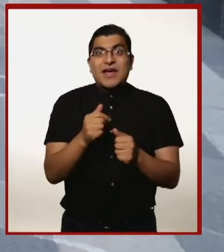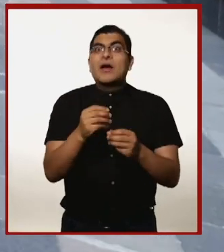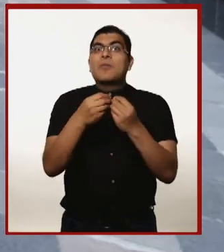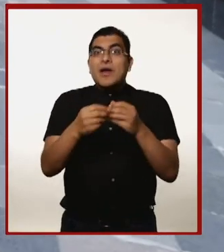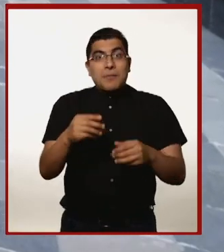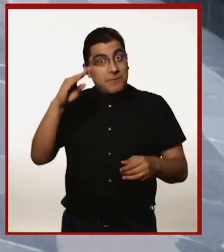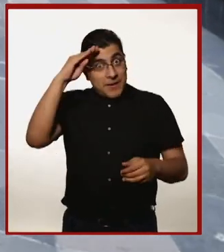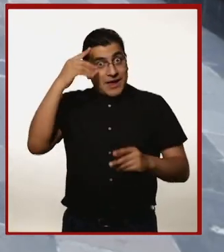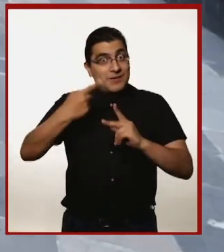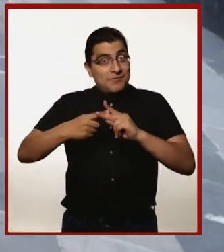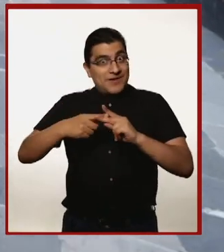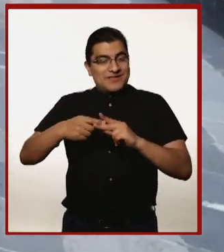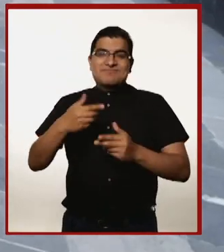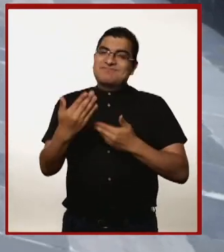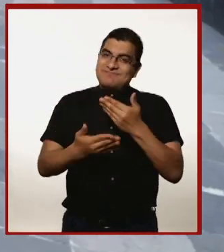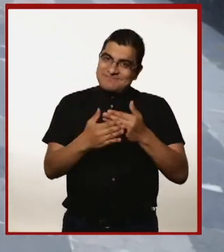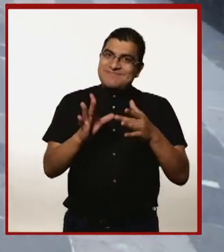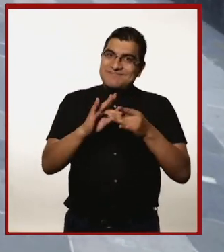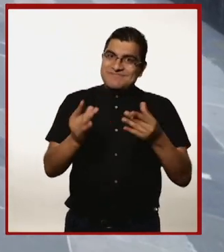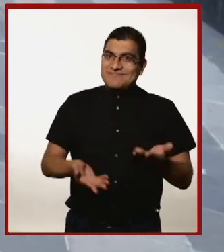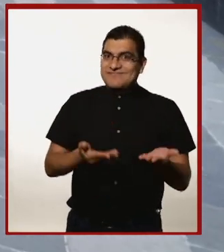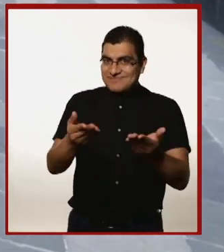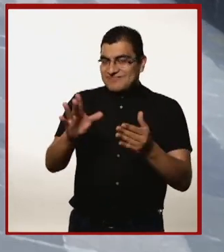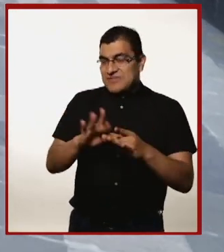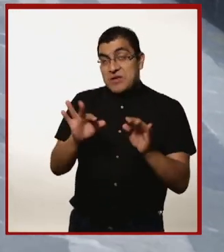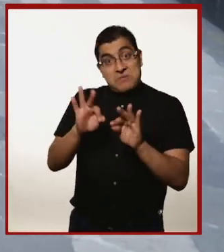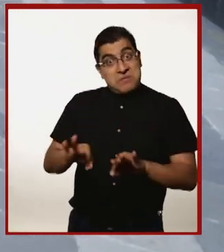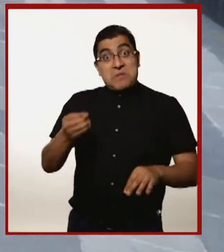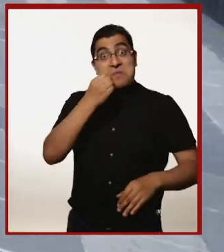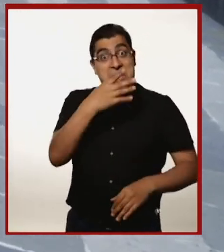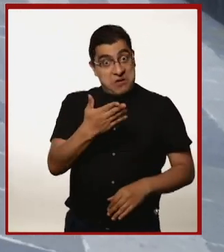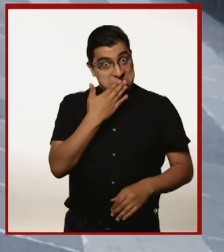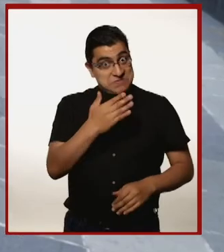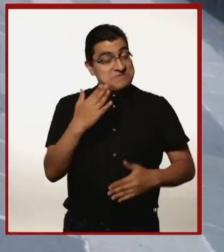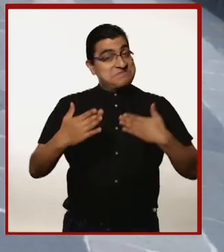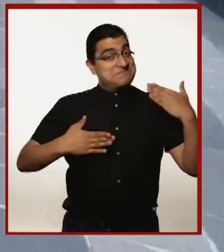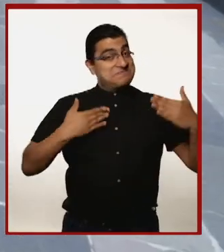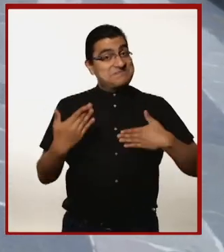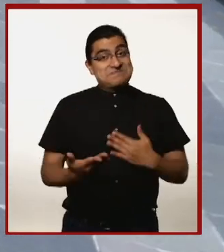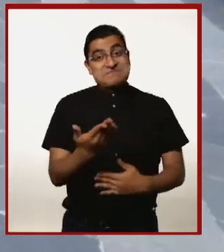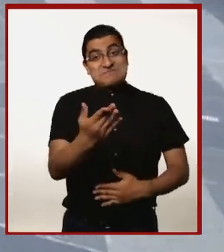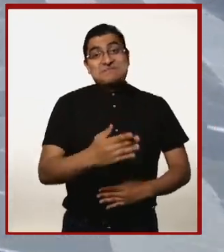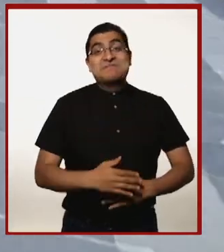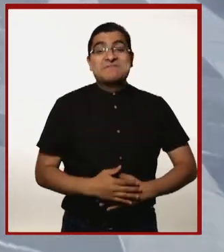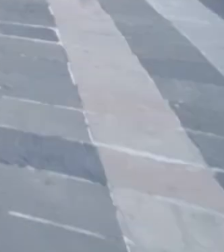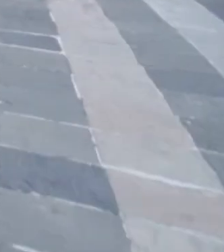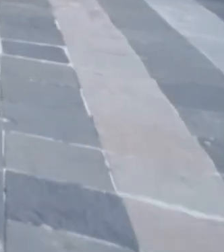continuación, no te pierdas Pensamiento Matemático, con un tema de peso y equilibrio muy bueno y divertido.